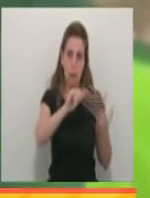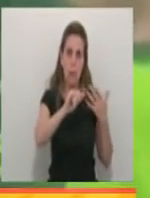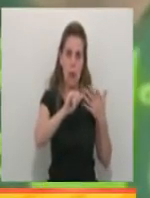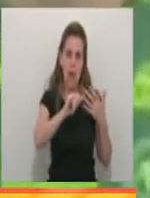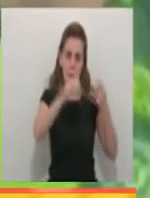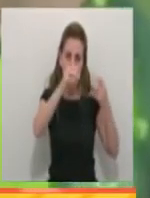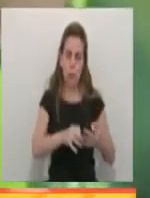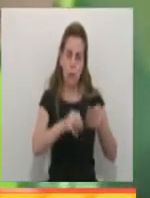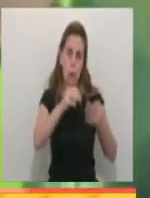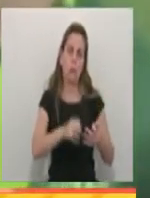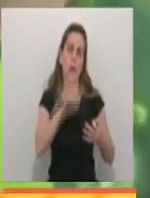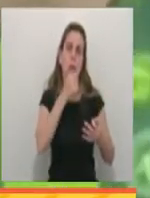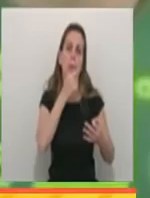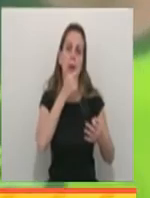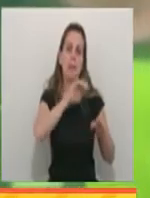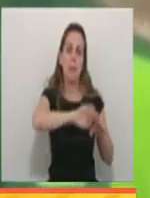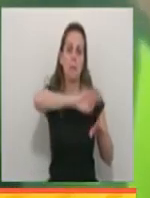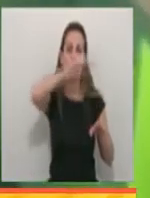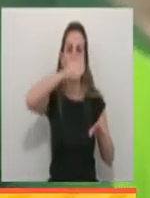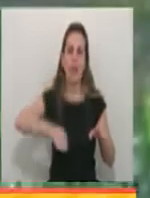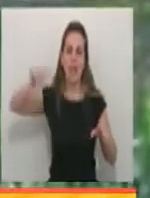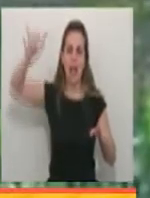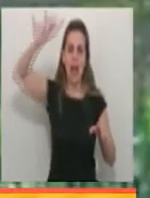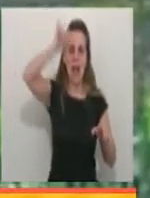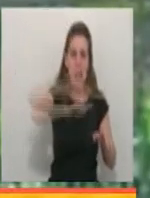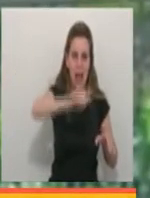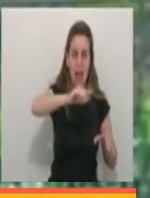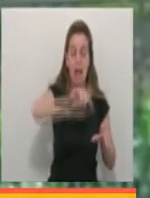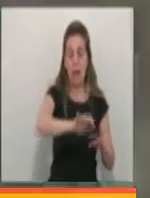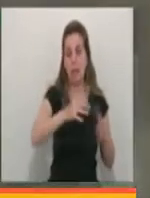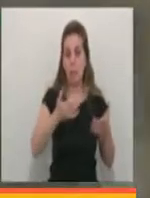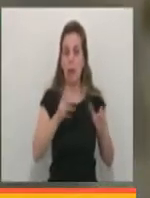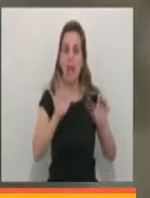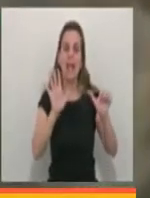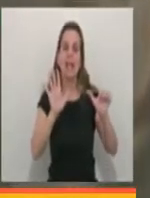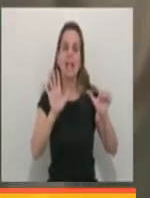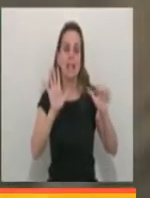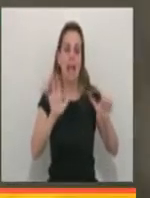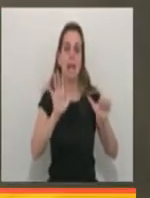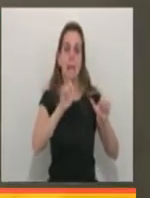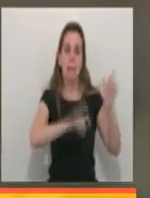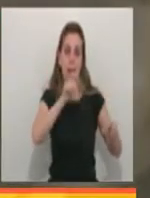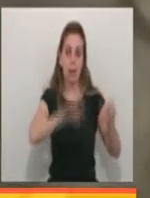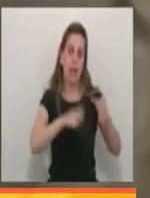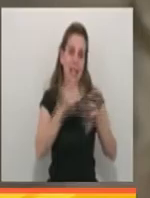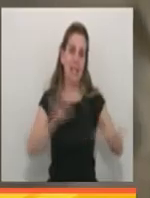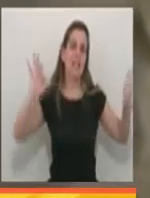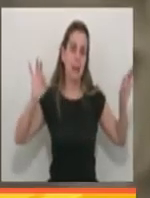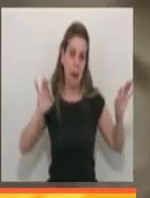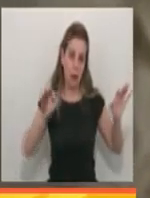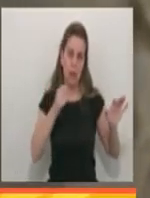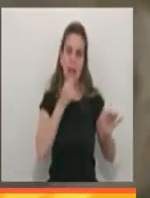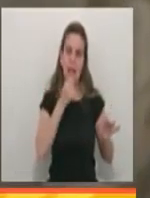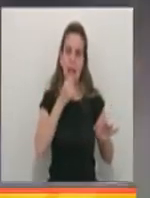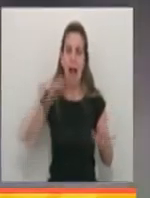avión. ¿Por qué? Porque si la altitud hubiera sido mayor, creo que estaban, depende de la topografía de ese momento, pero si